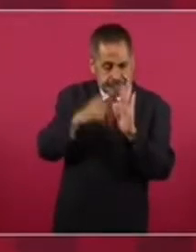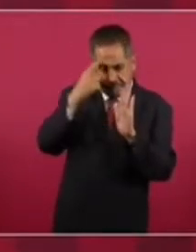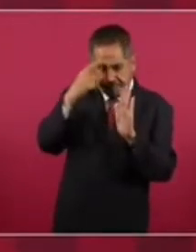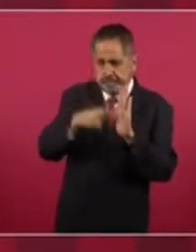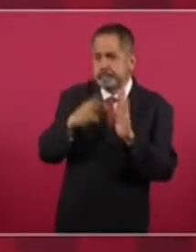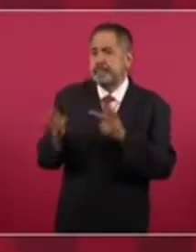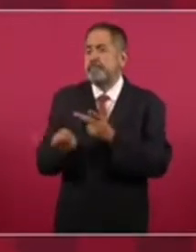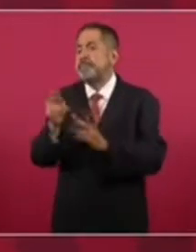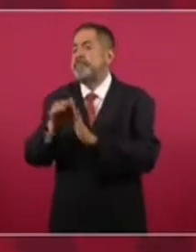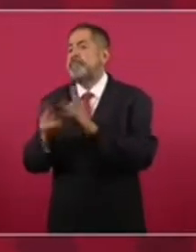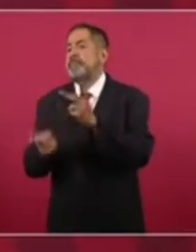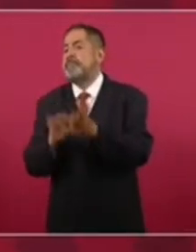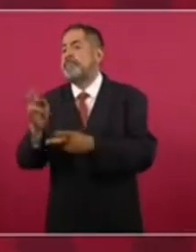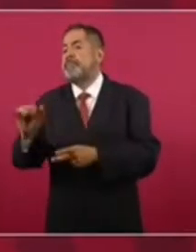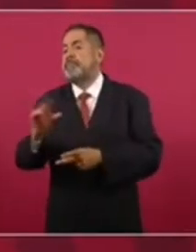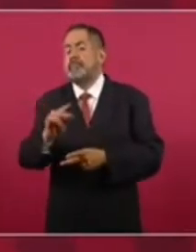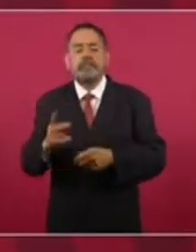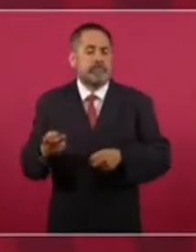¿Y saben qué pasó?